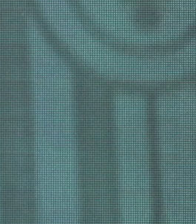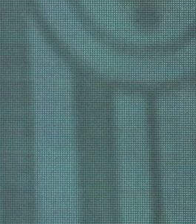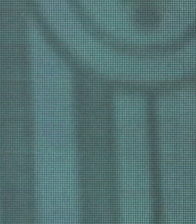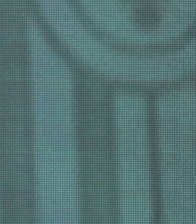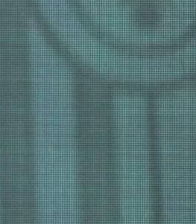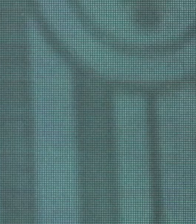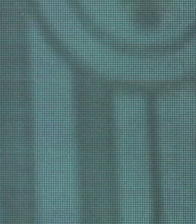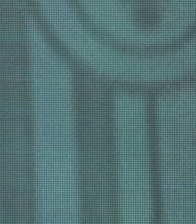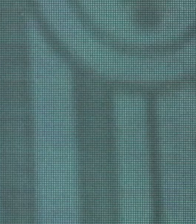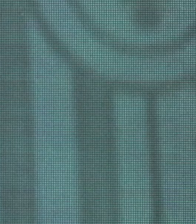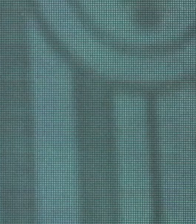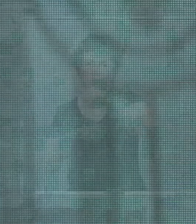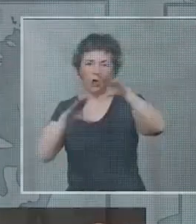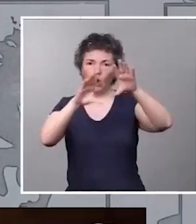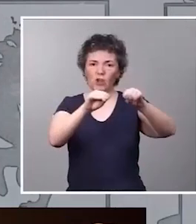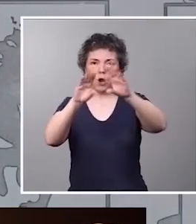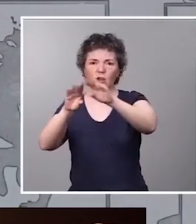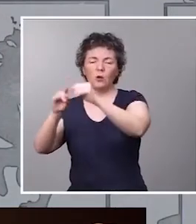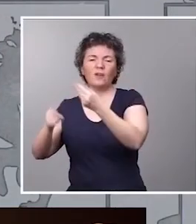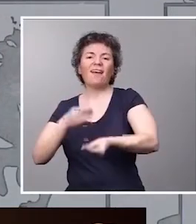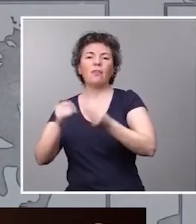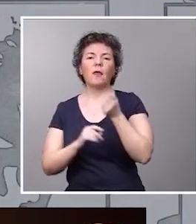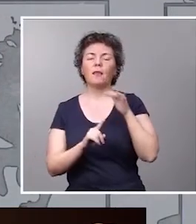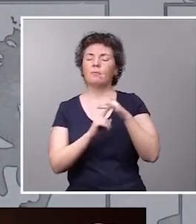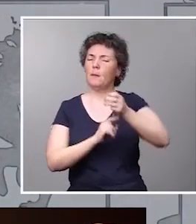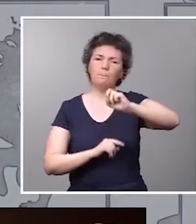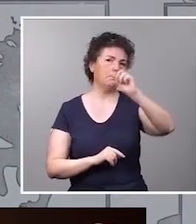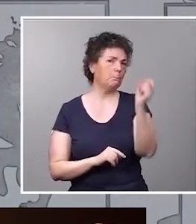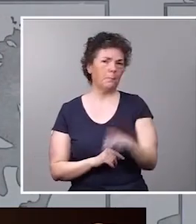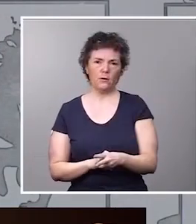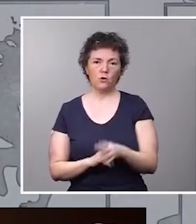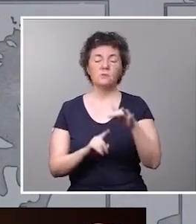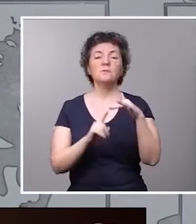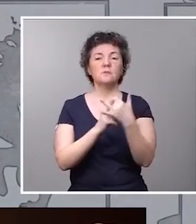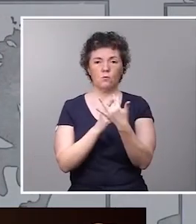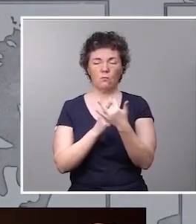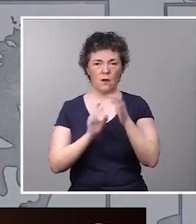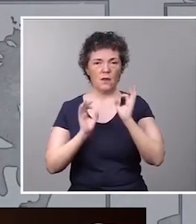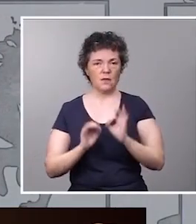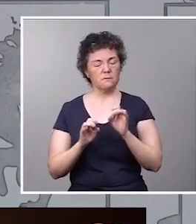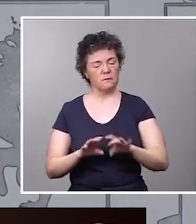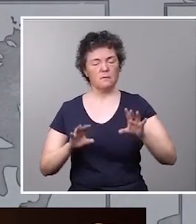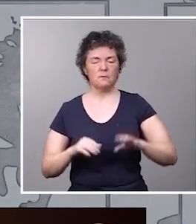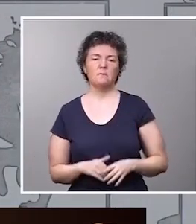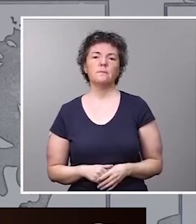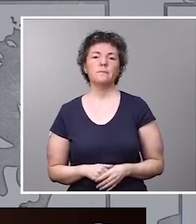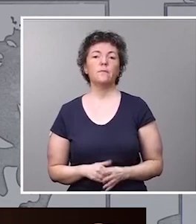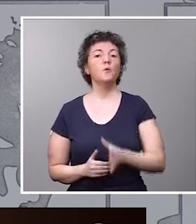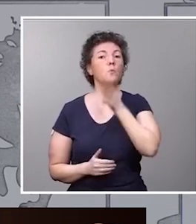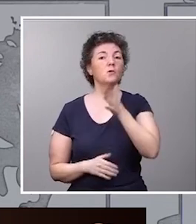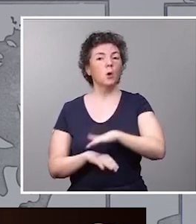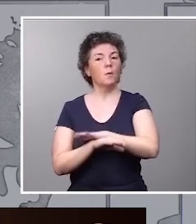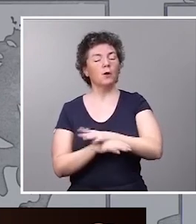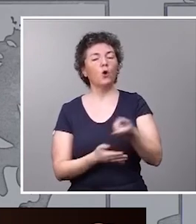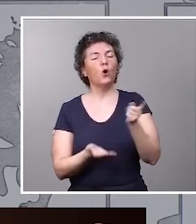Soy mal adivino. Si apuesto por un billete de lotería no juegues nunca a él, pero yo creo que no va a poder terminar el